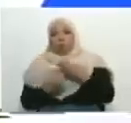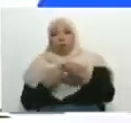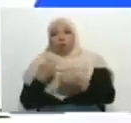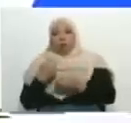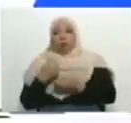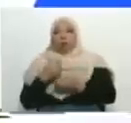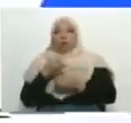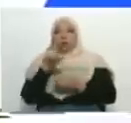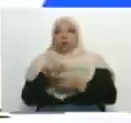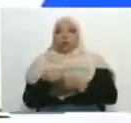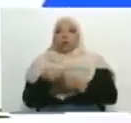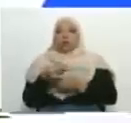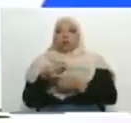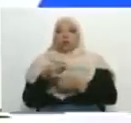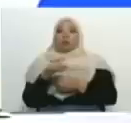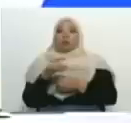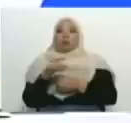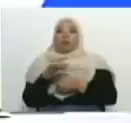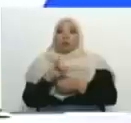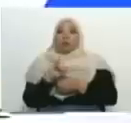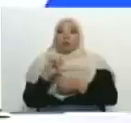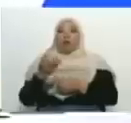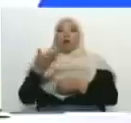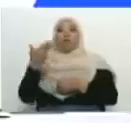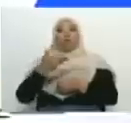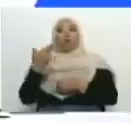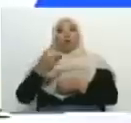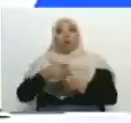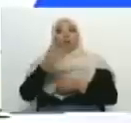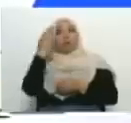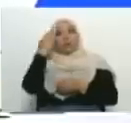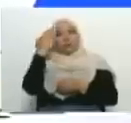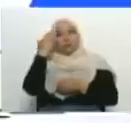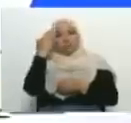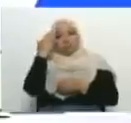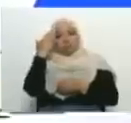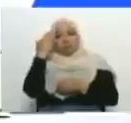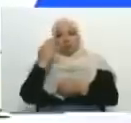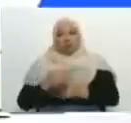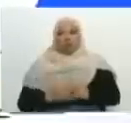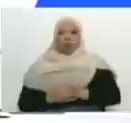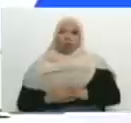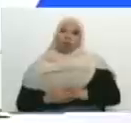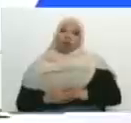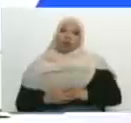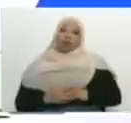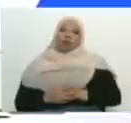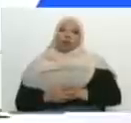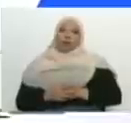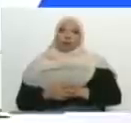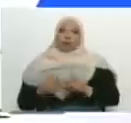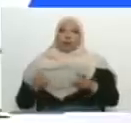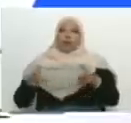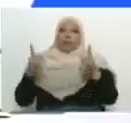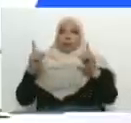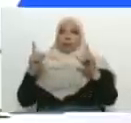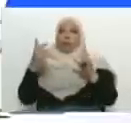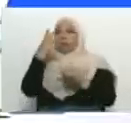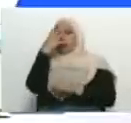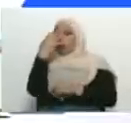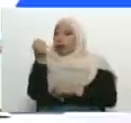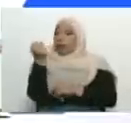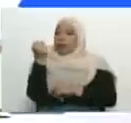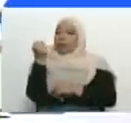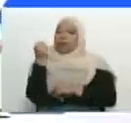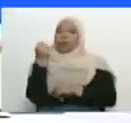Delaware, ConocoPhillips. Es importante que sepan, porque permitirá entender las